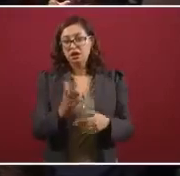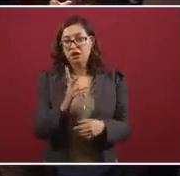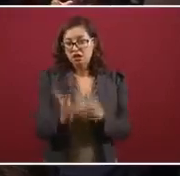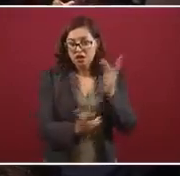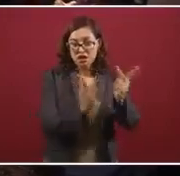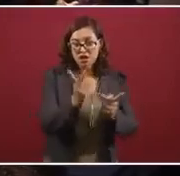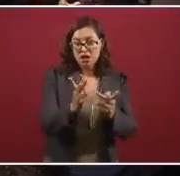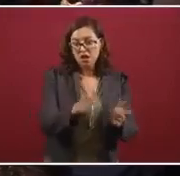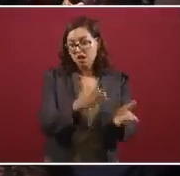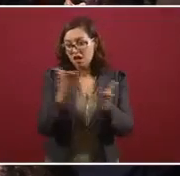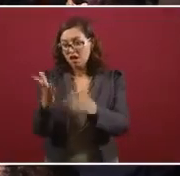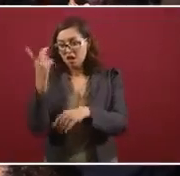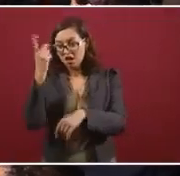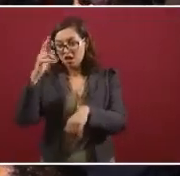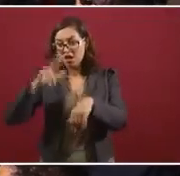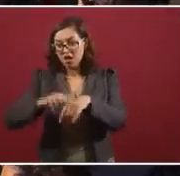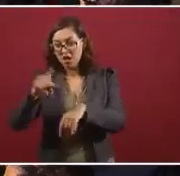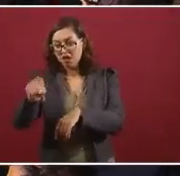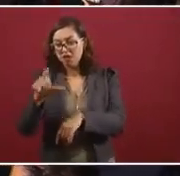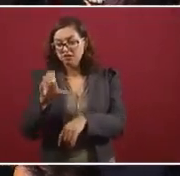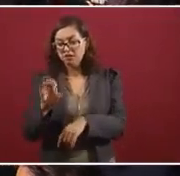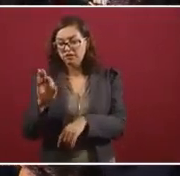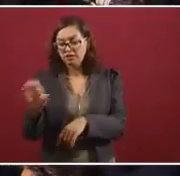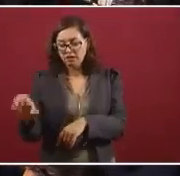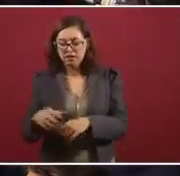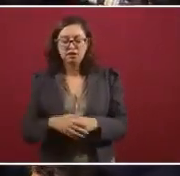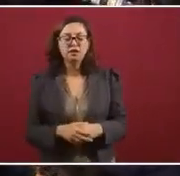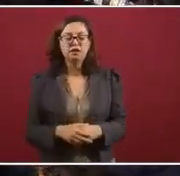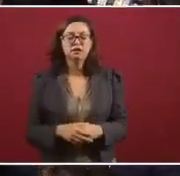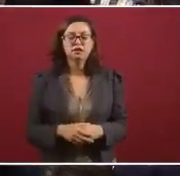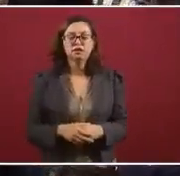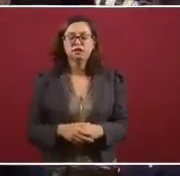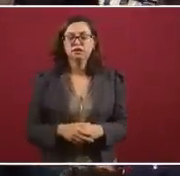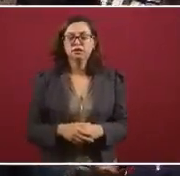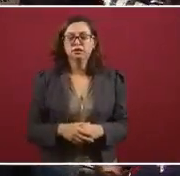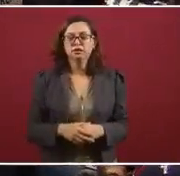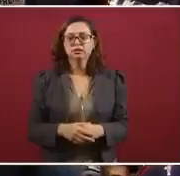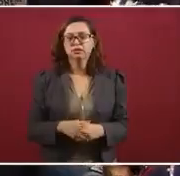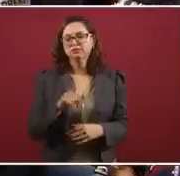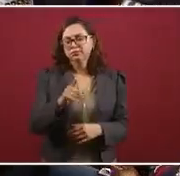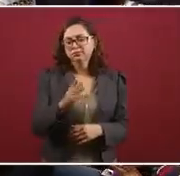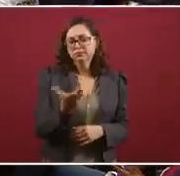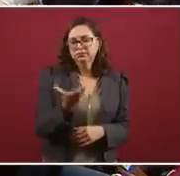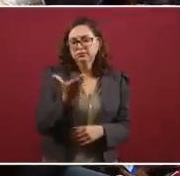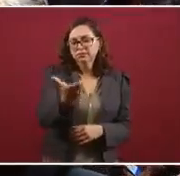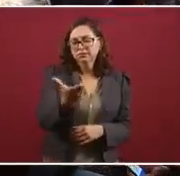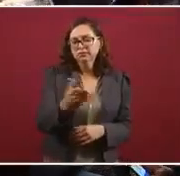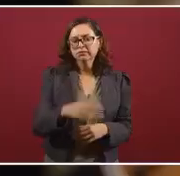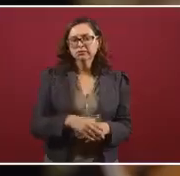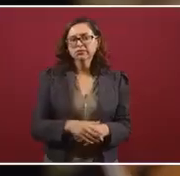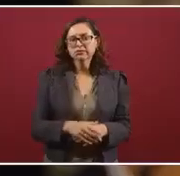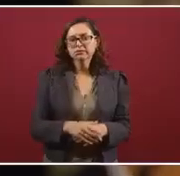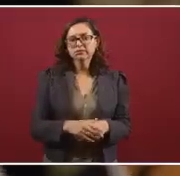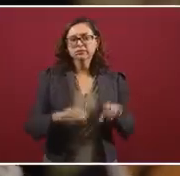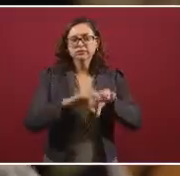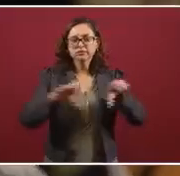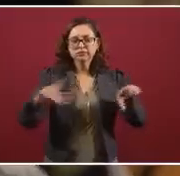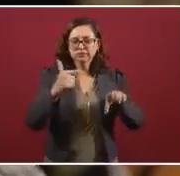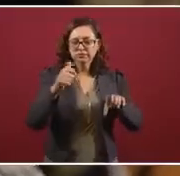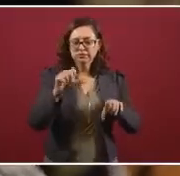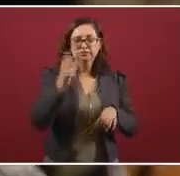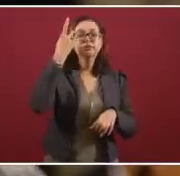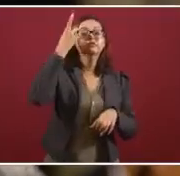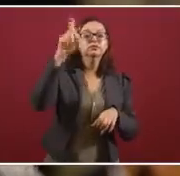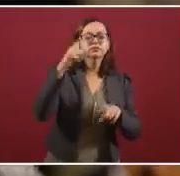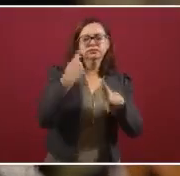Unas preguntas al director general de la comisión. Preguntarle, tras la negociación, de quién sería la propiedad de los gasoductos. Anteriormente,